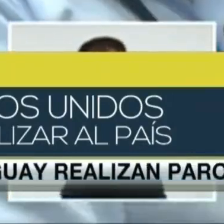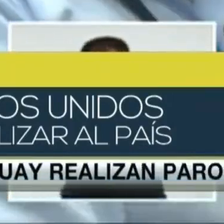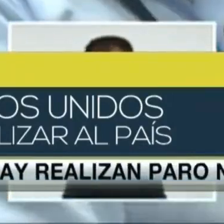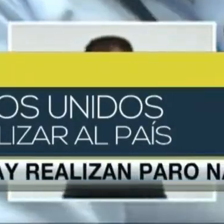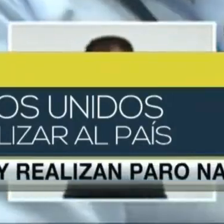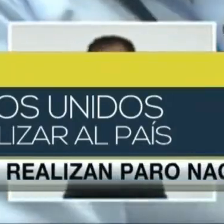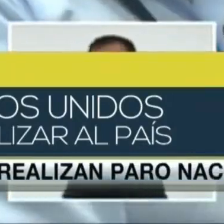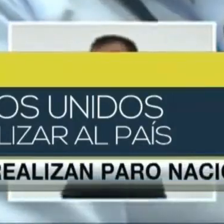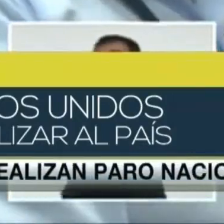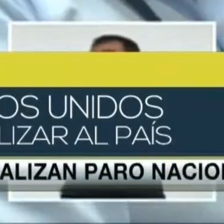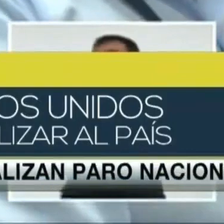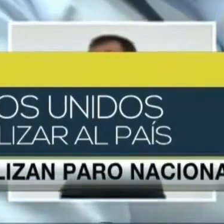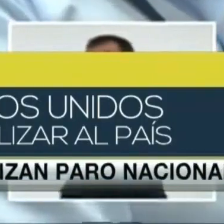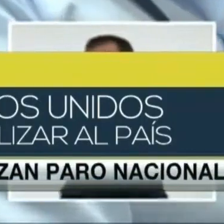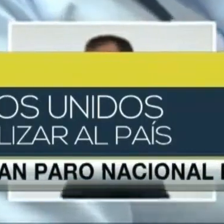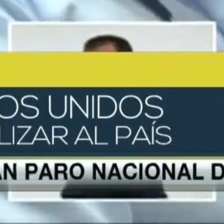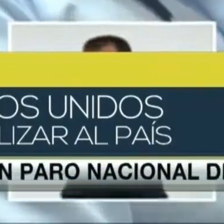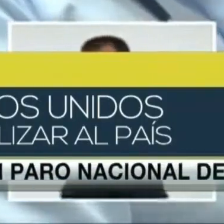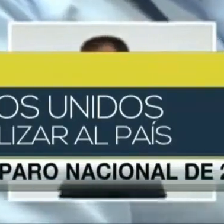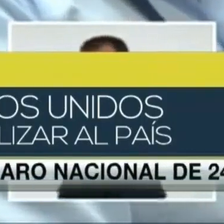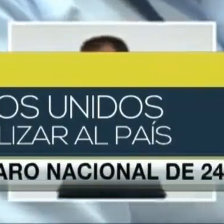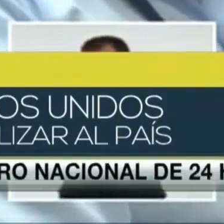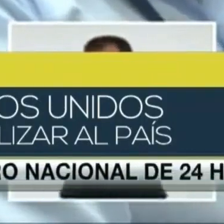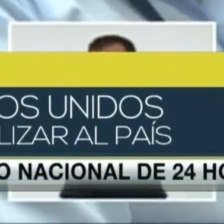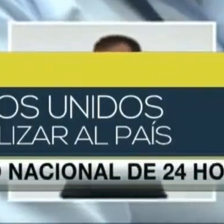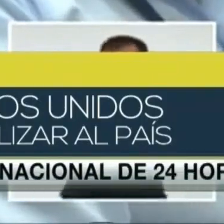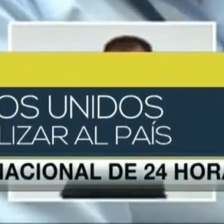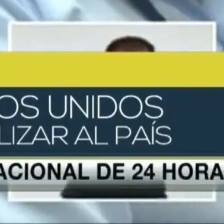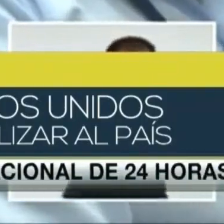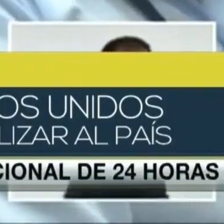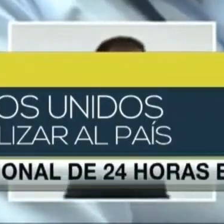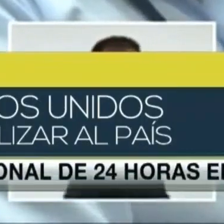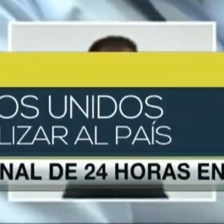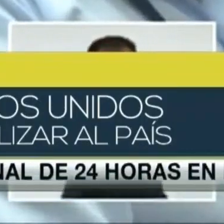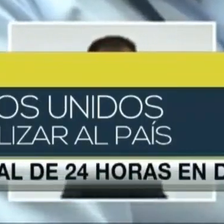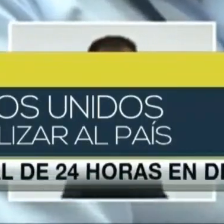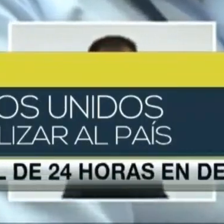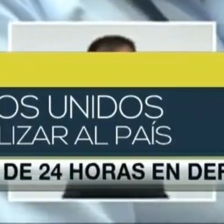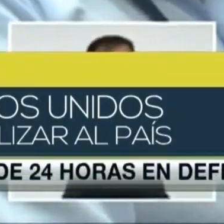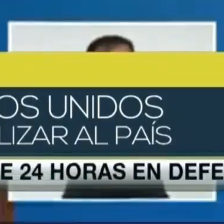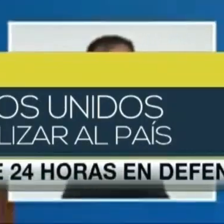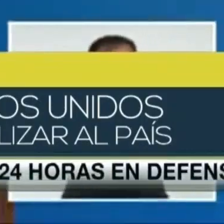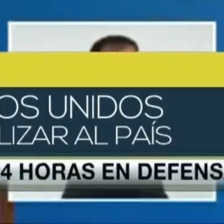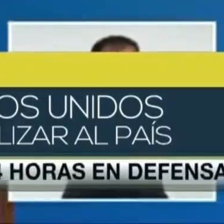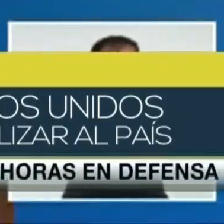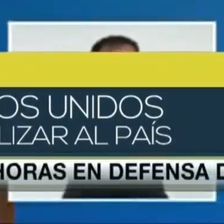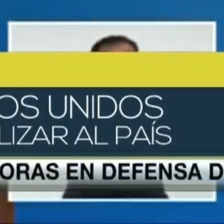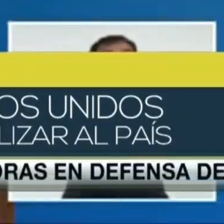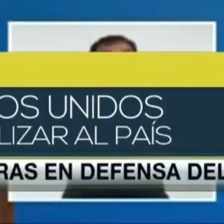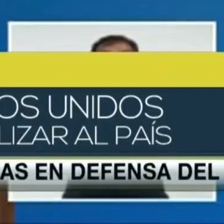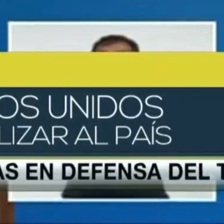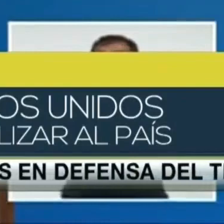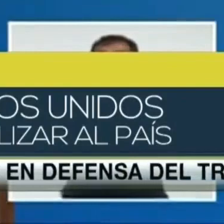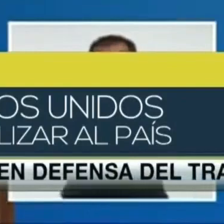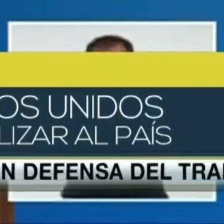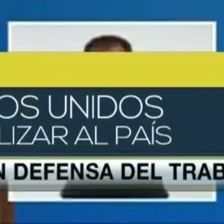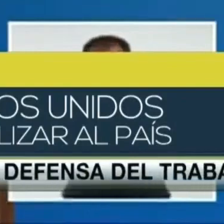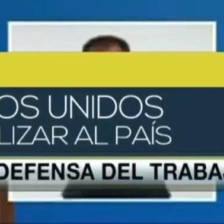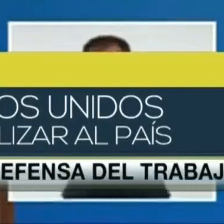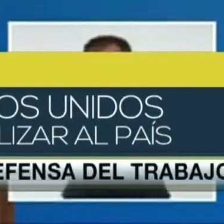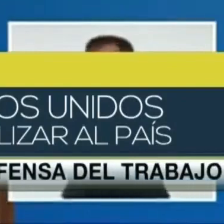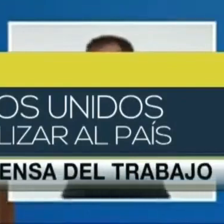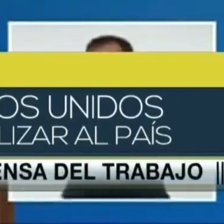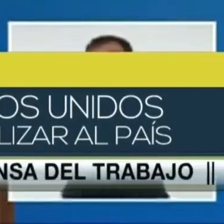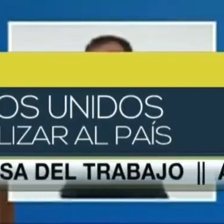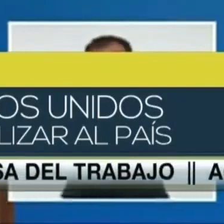medidas de Trump, las 55 medidas durante la pandemia son inhumanas y